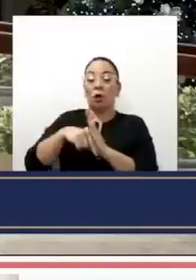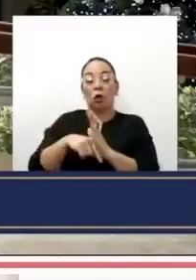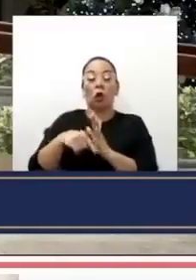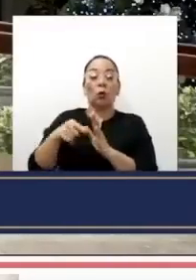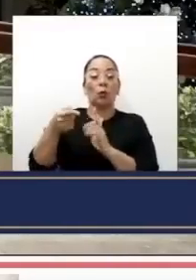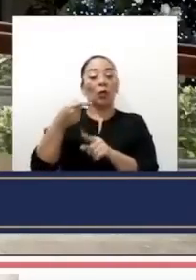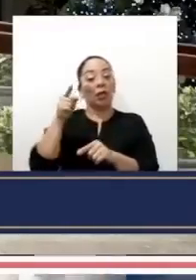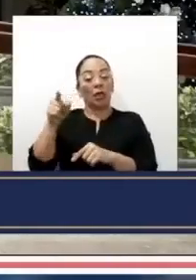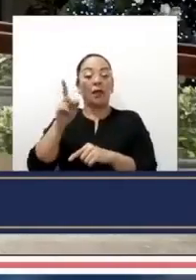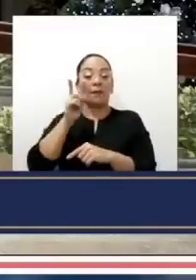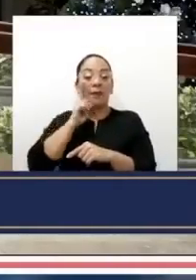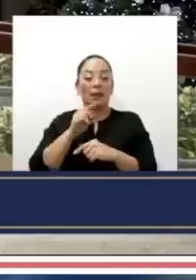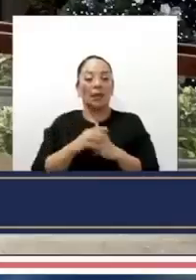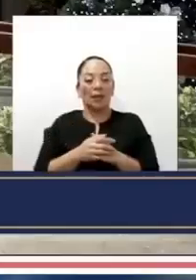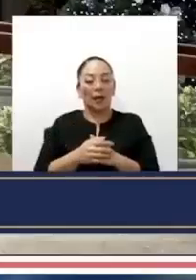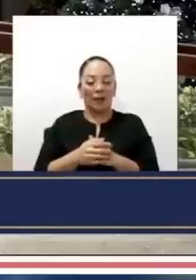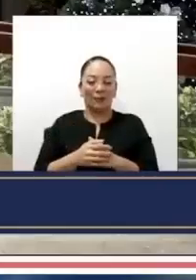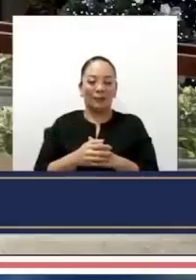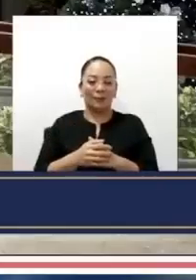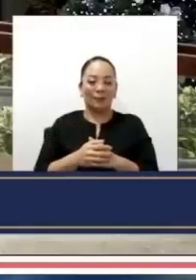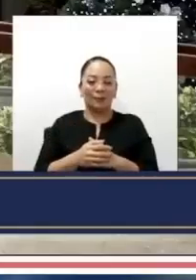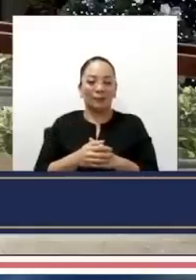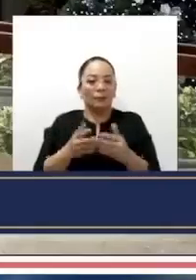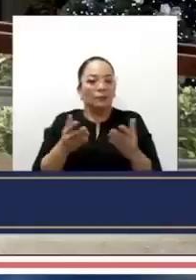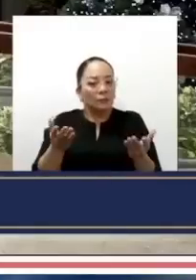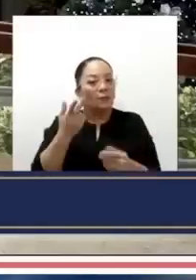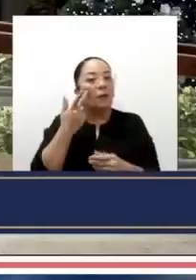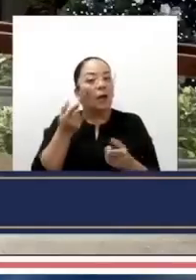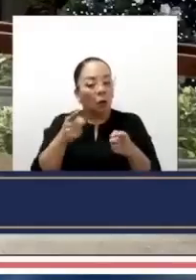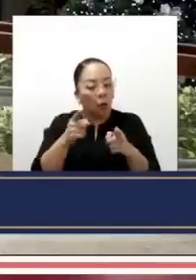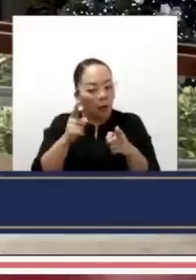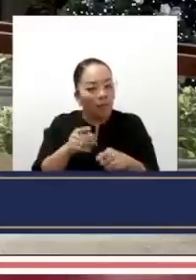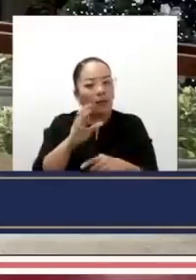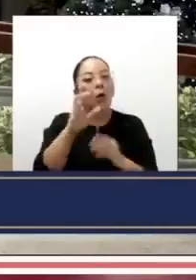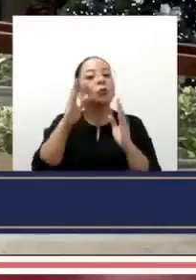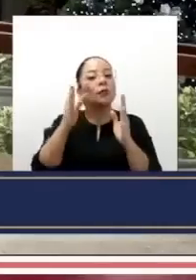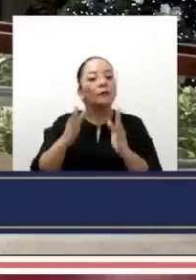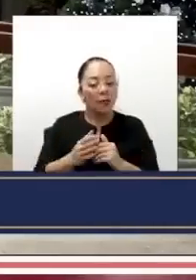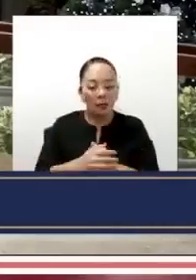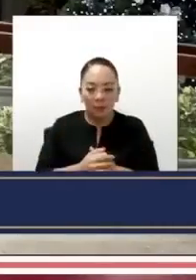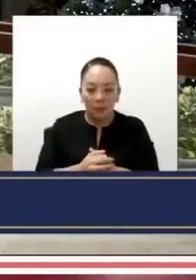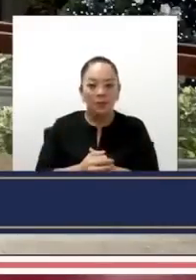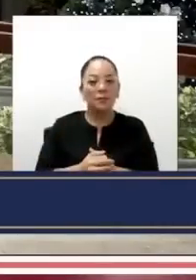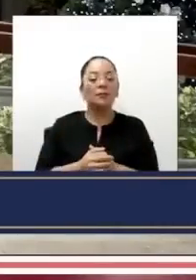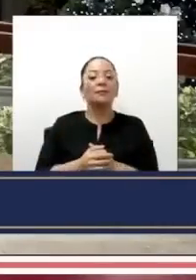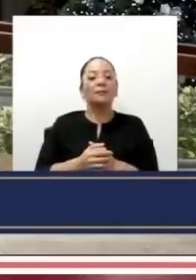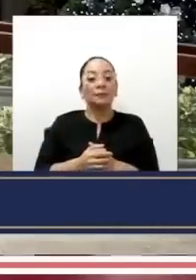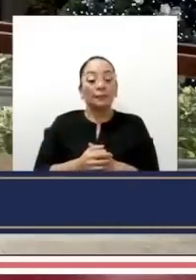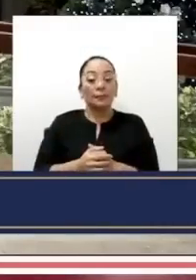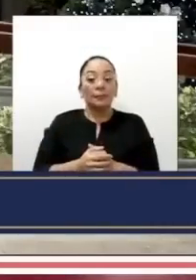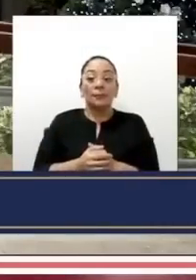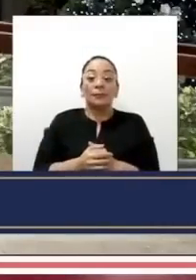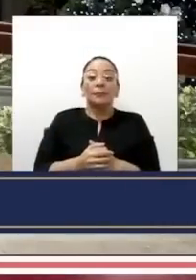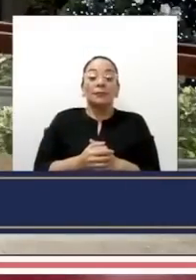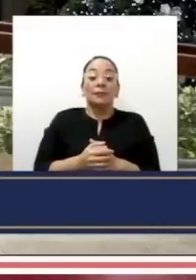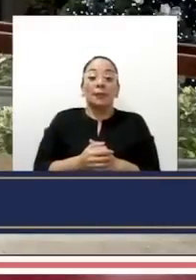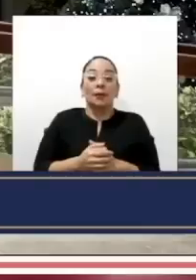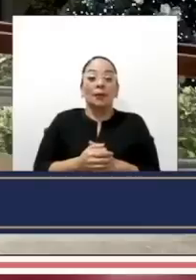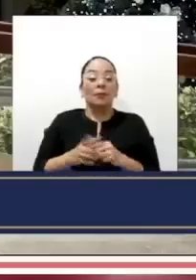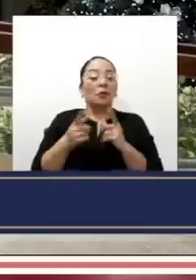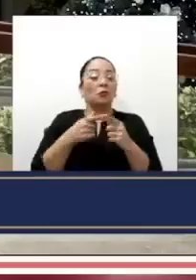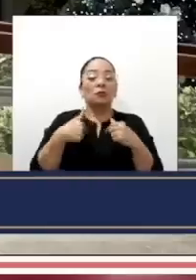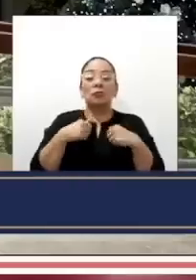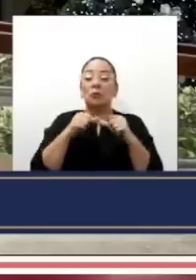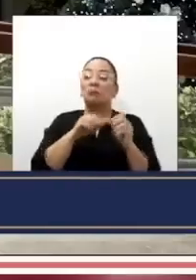él, es mentira. A lo que hemos llegado costarricenses. Pero bueno, entonces voy a seguir durmiendo